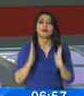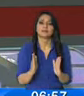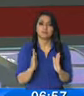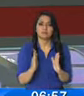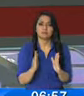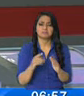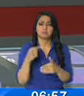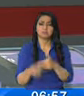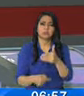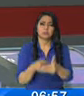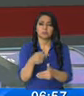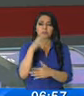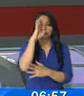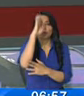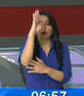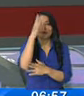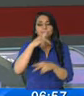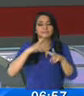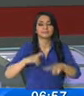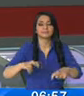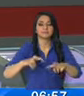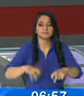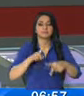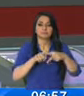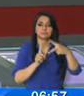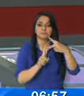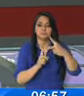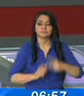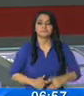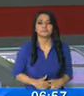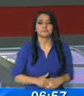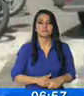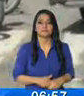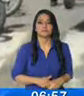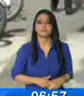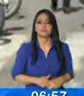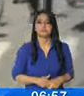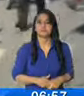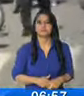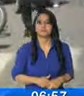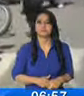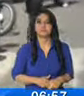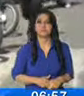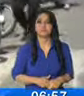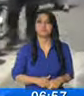de varios días la policía pues está investigando ambos casos